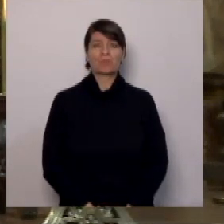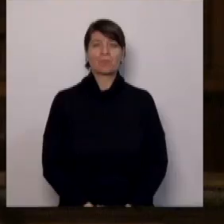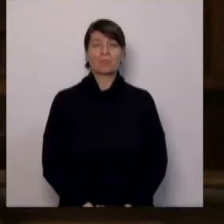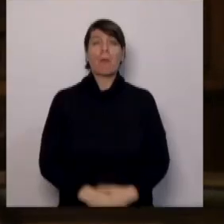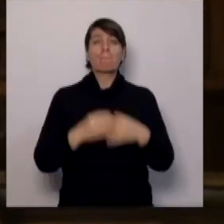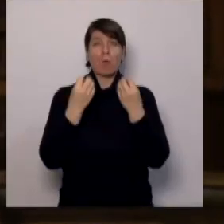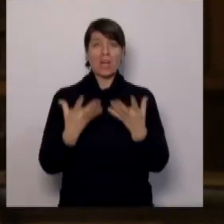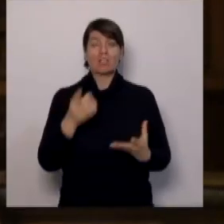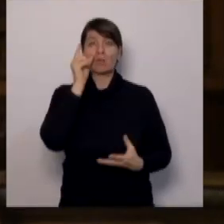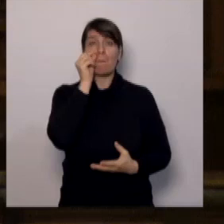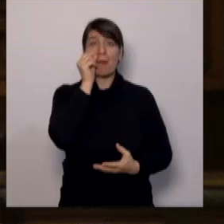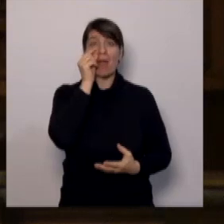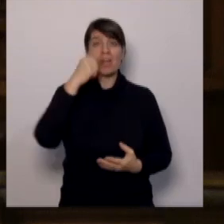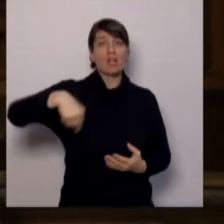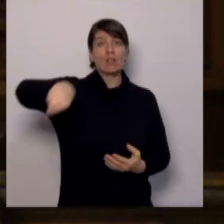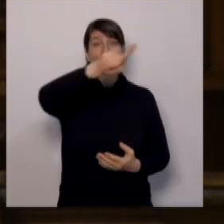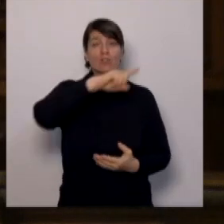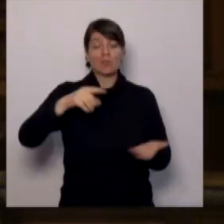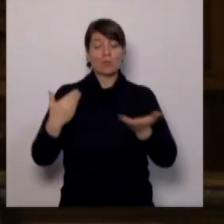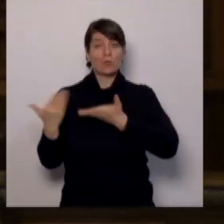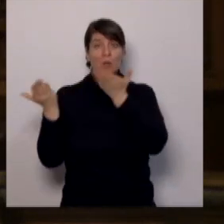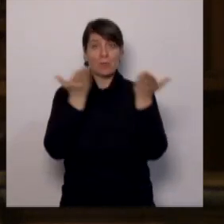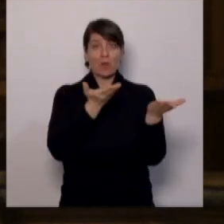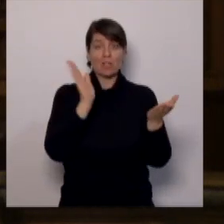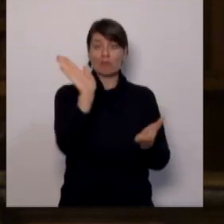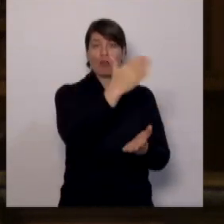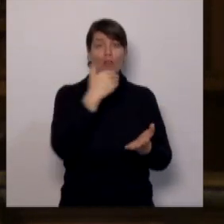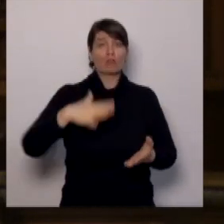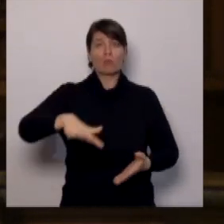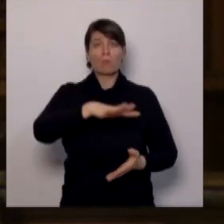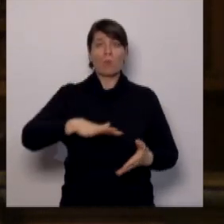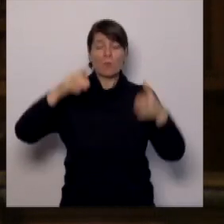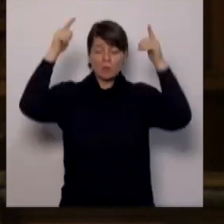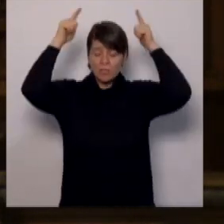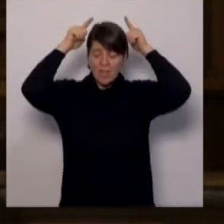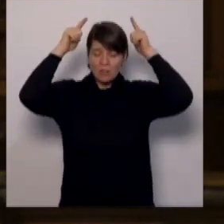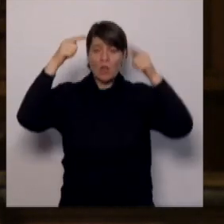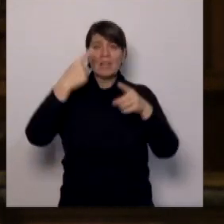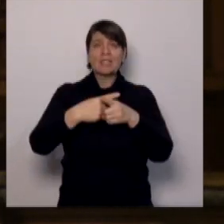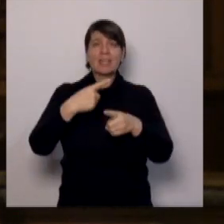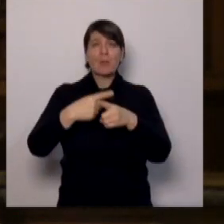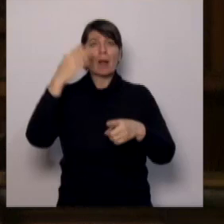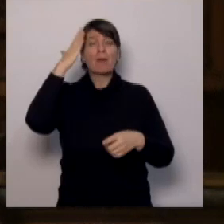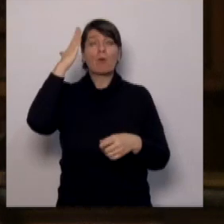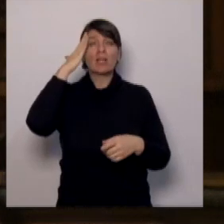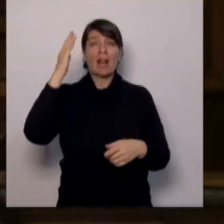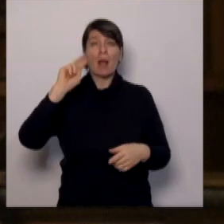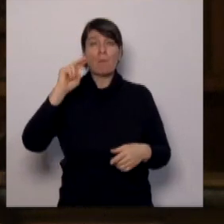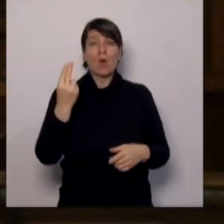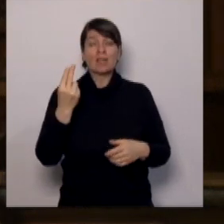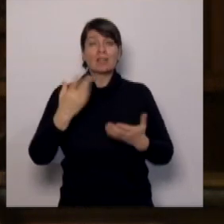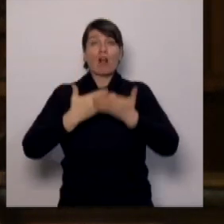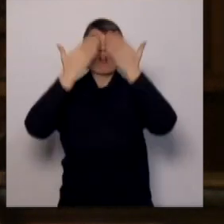Por eso, Padre, nosotros, tus servidores y todo tu pueblo santo, al celebrar este memorial de la muerte gloriosa